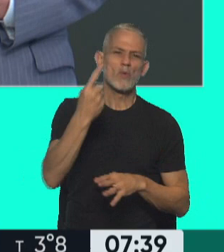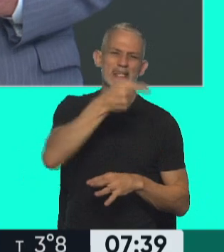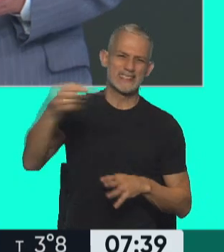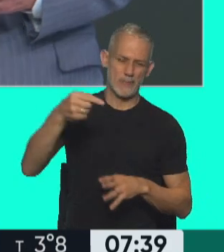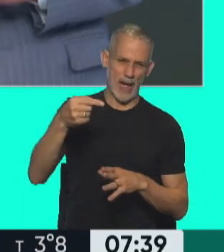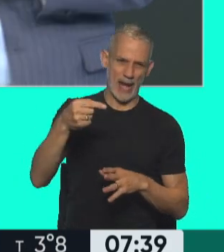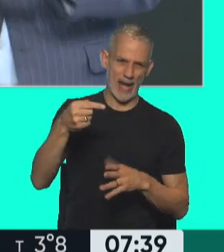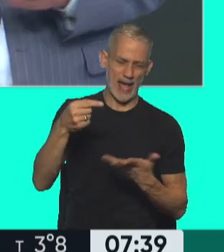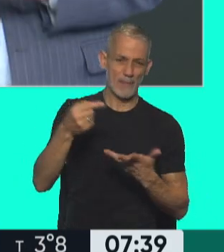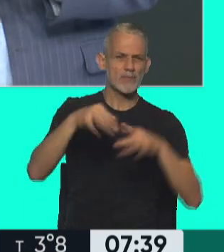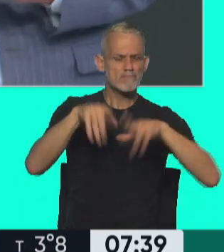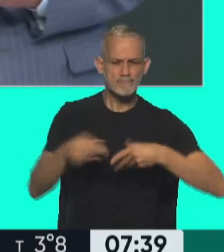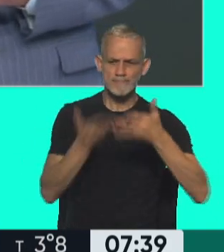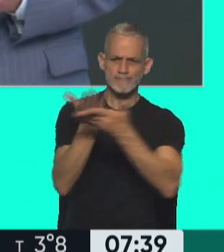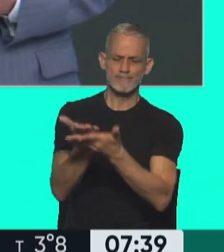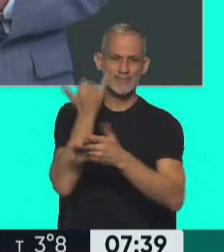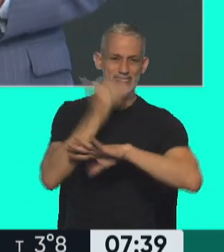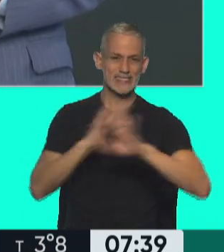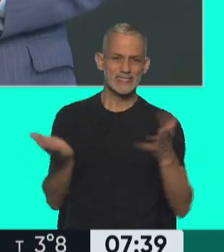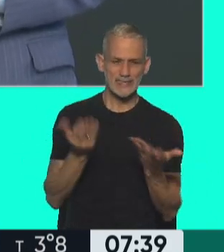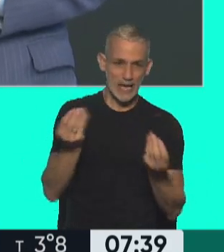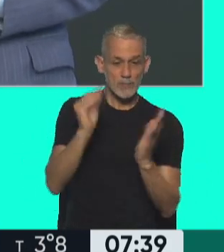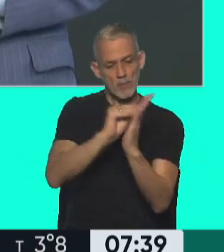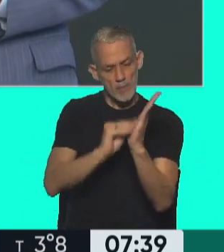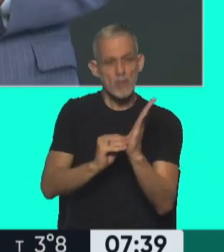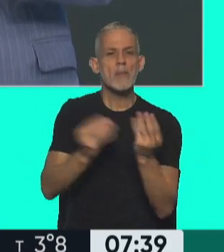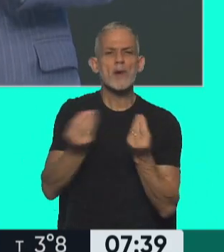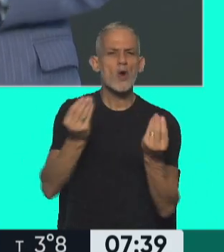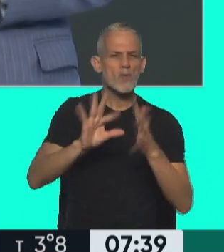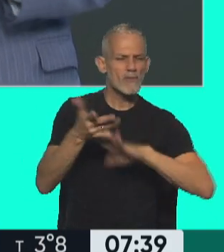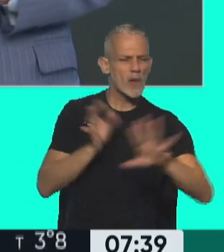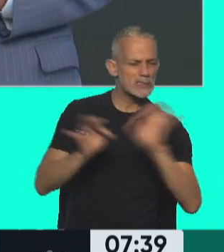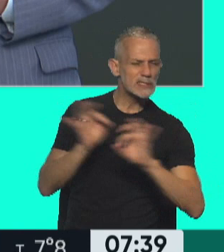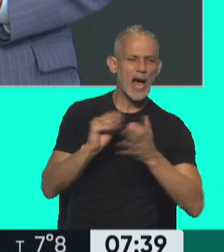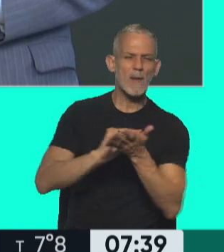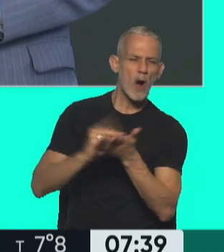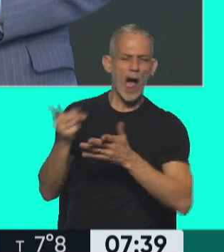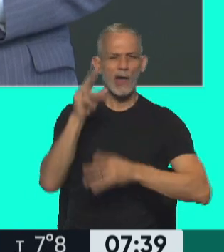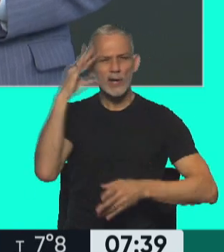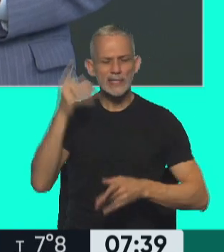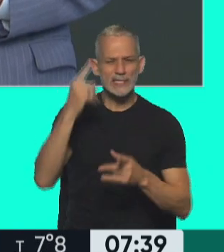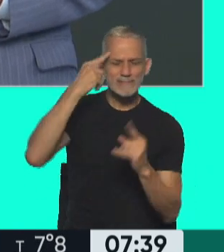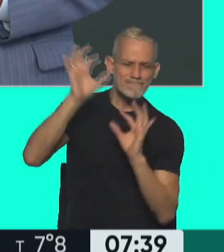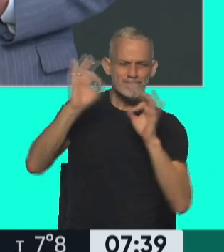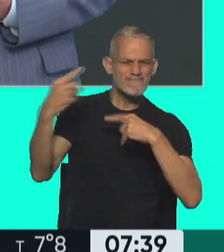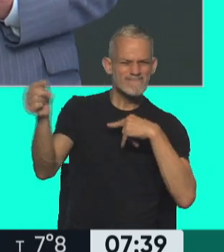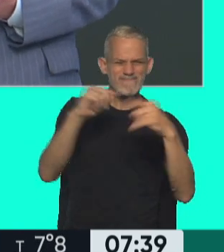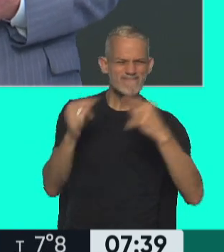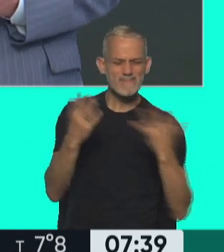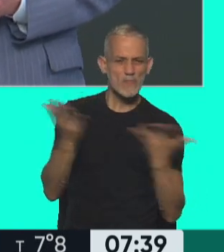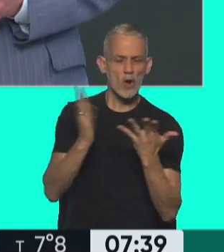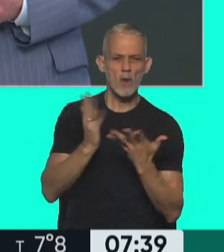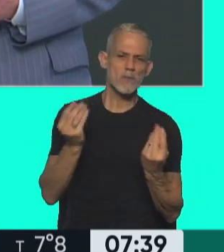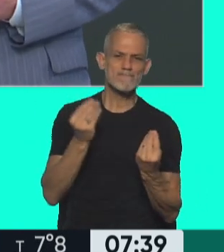semana. Por una suerte de no terminaban de definir cuál iba a ser la estrategia. Había alguna discrepancia respecto de cómo